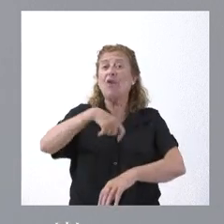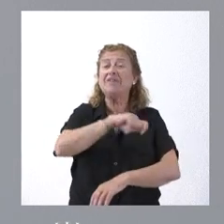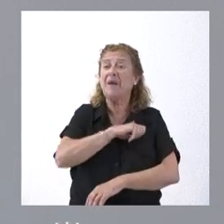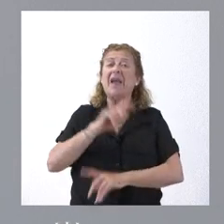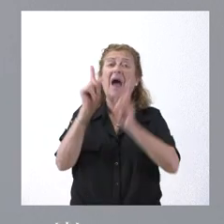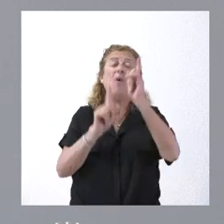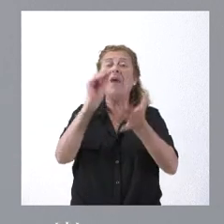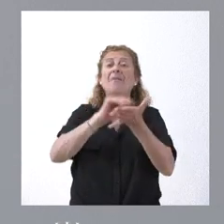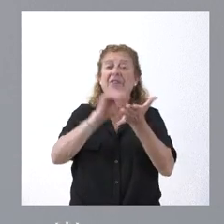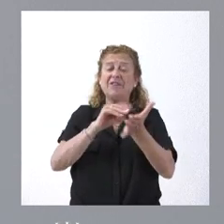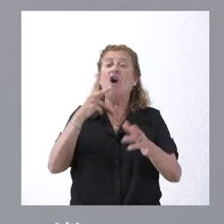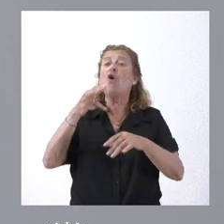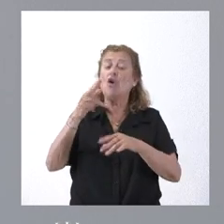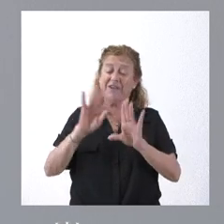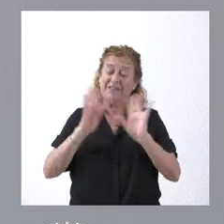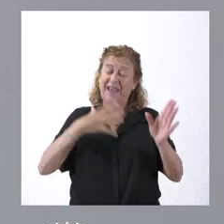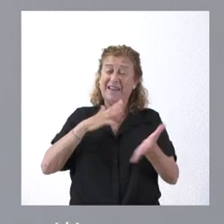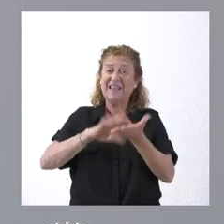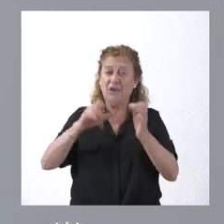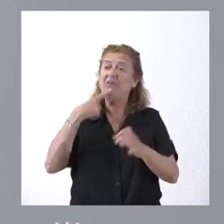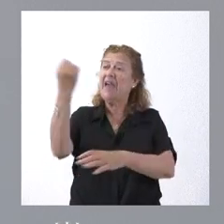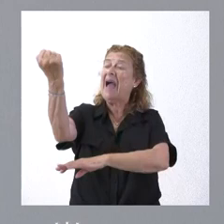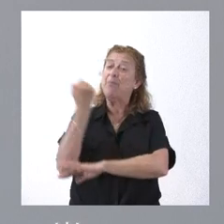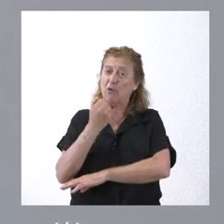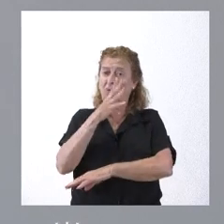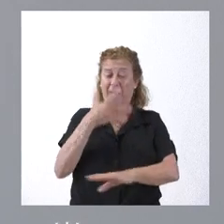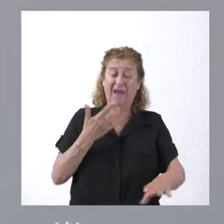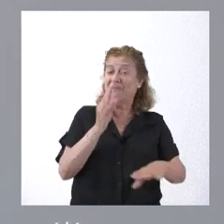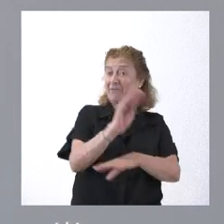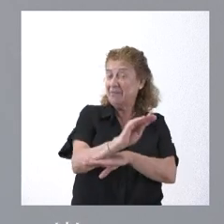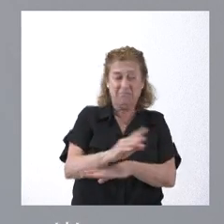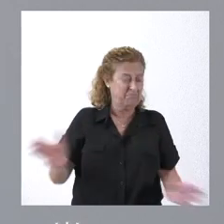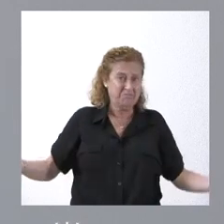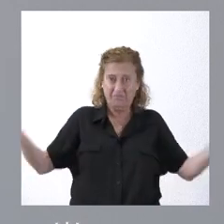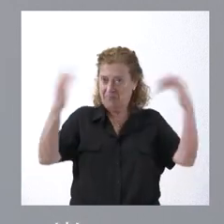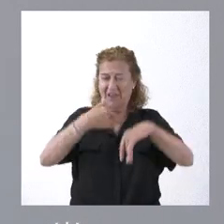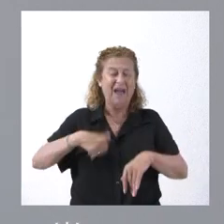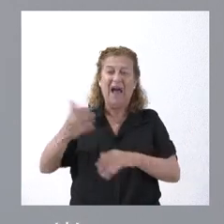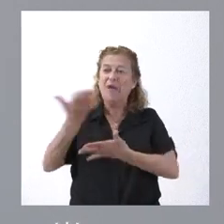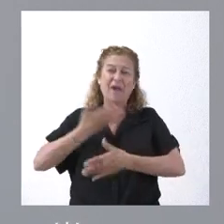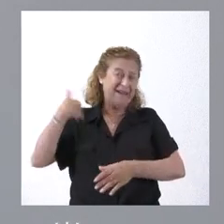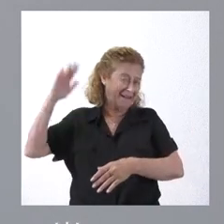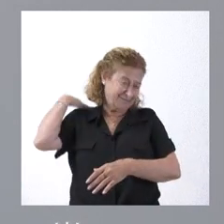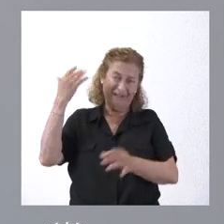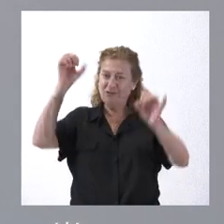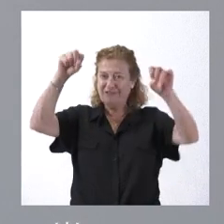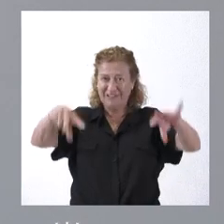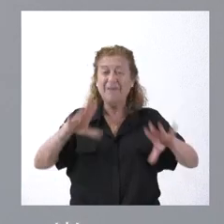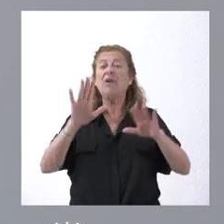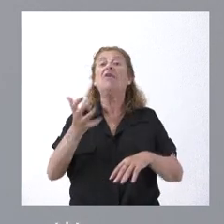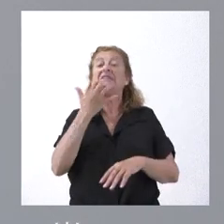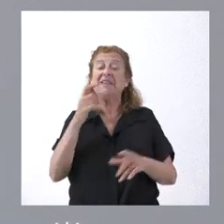ocasión las Cortes de Castilla y León le pidieron apoyo a la financiación y no hemos encontrado ahí el respaldo en esta materia, pero sí la Junta va a